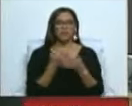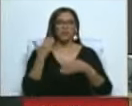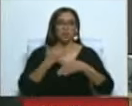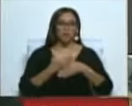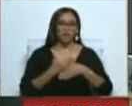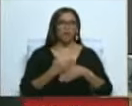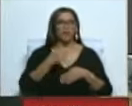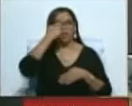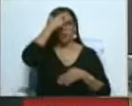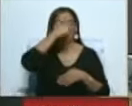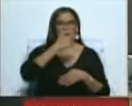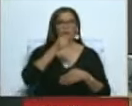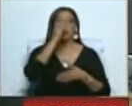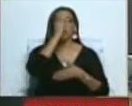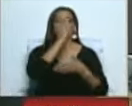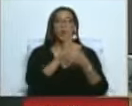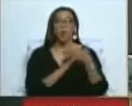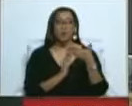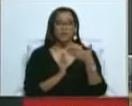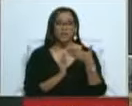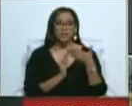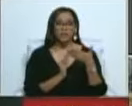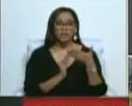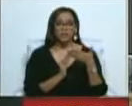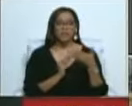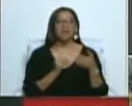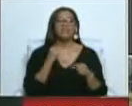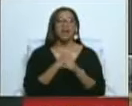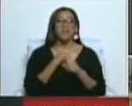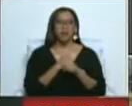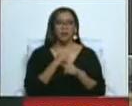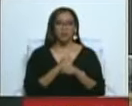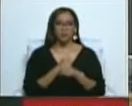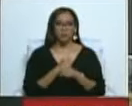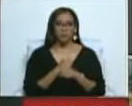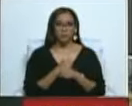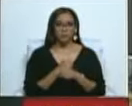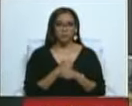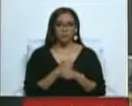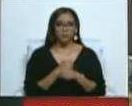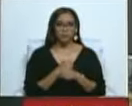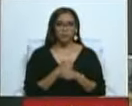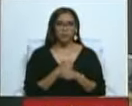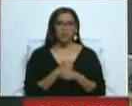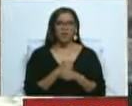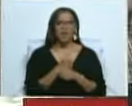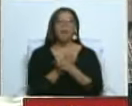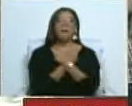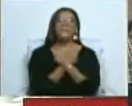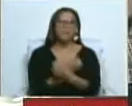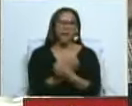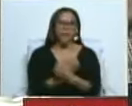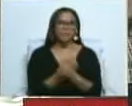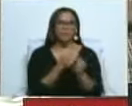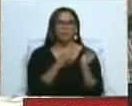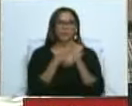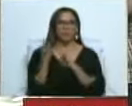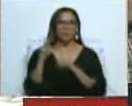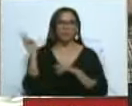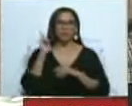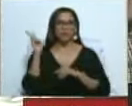pueblo noble, humilde, trabajador. Amamos a los migrantes